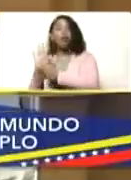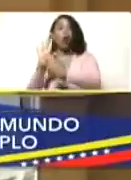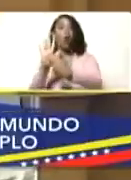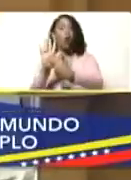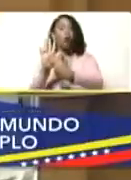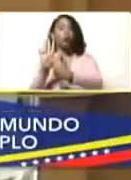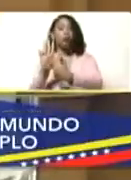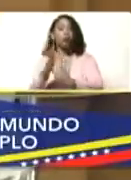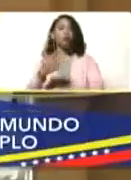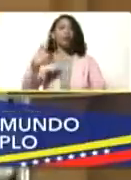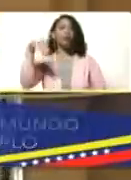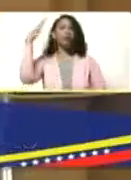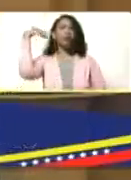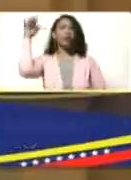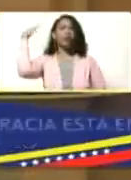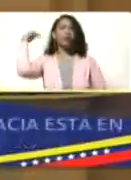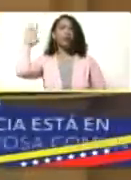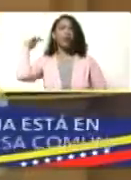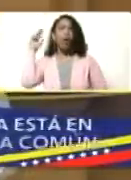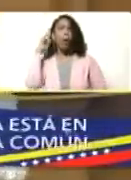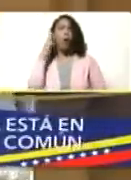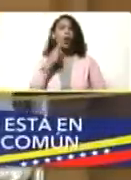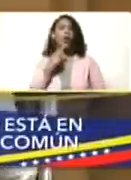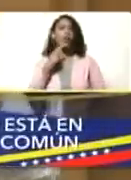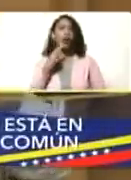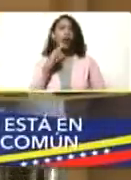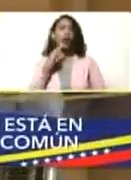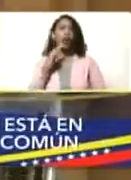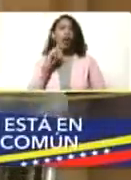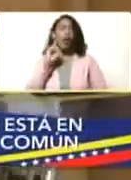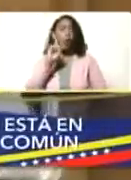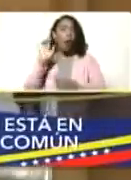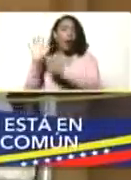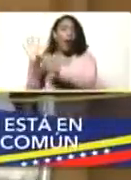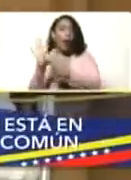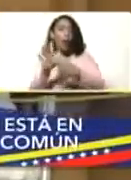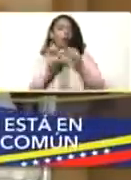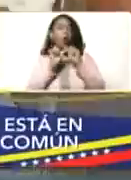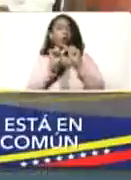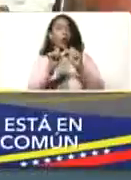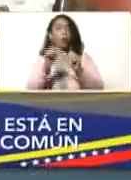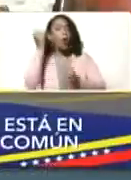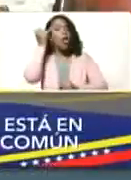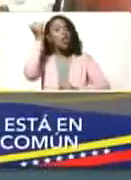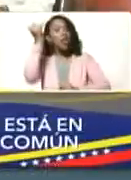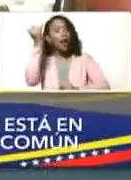Antaño, Bolívar quizás es un ejemplo de eso. Seguimos ideas,